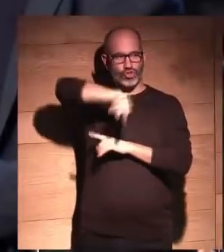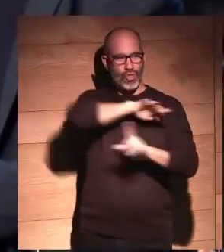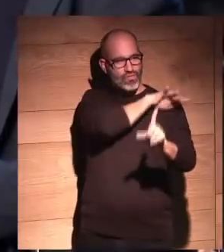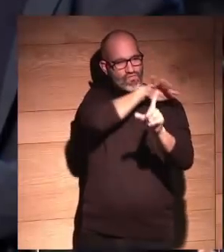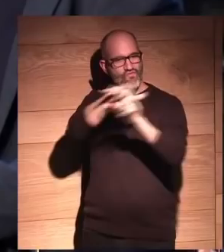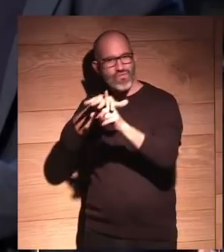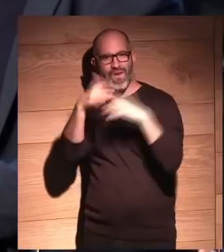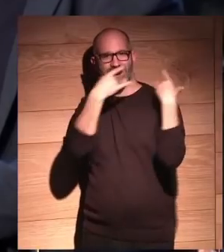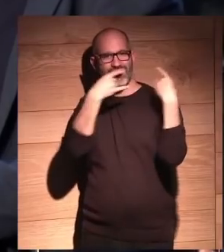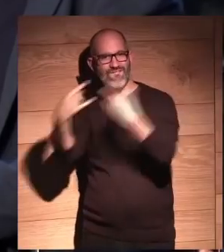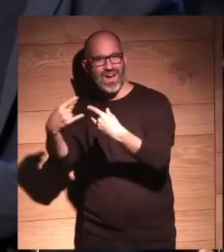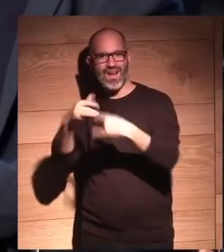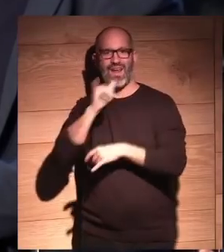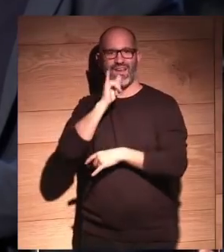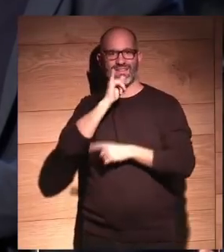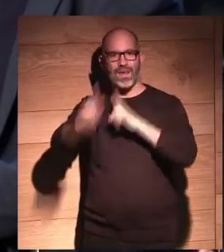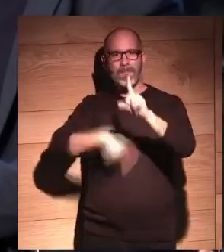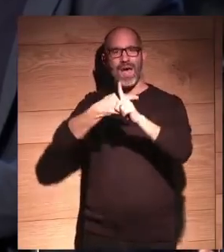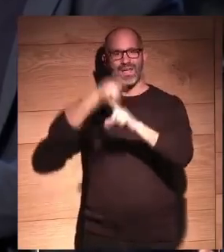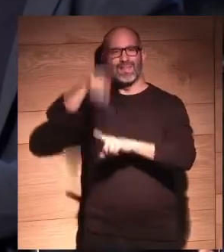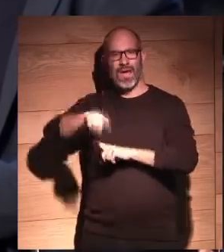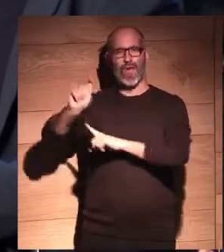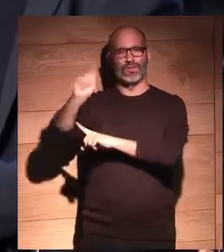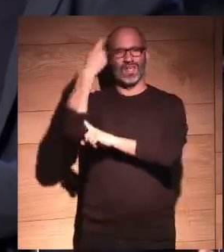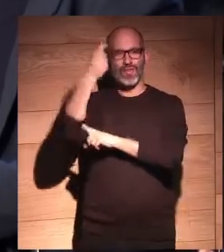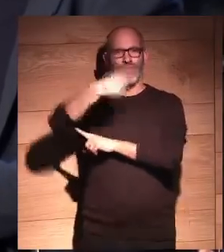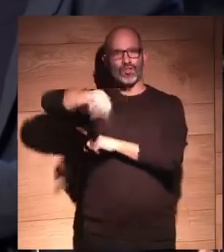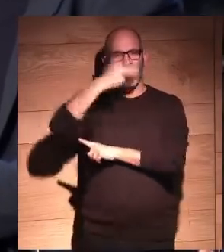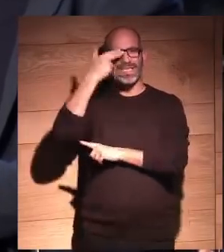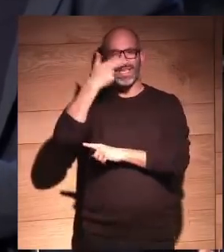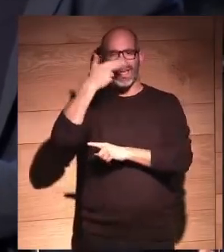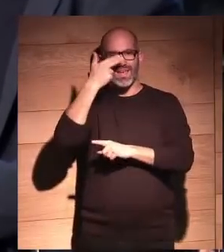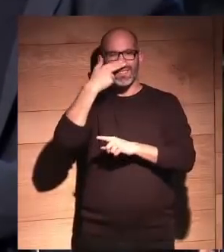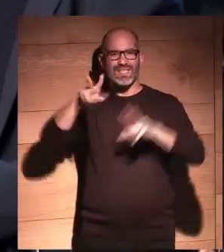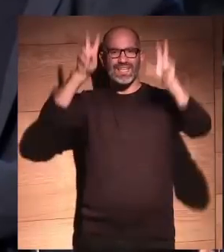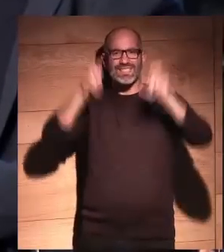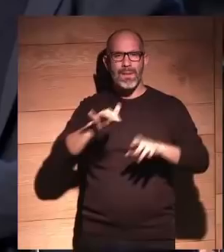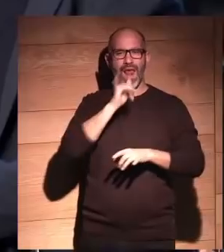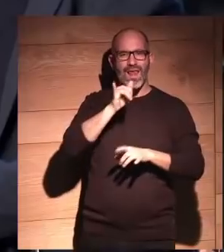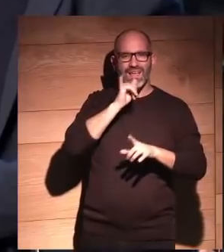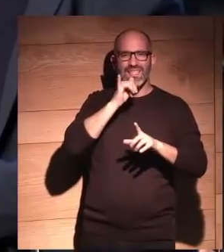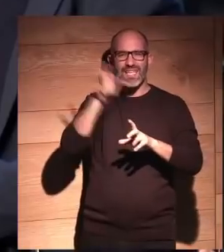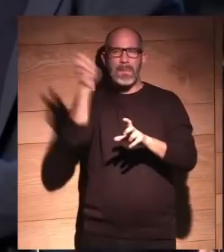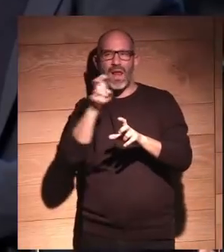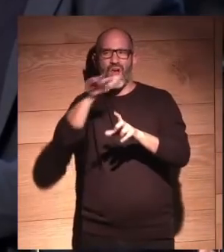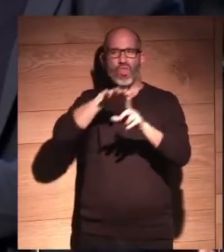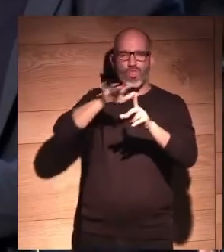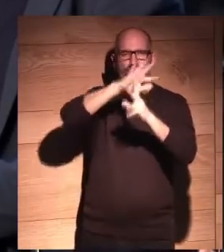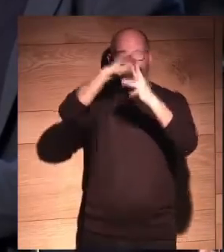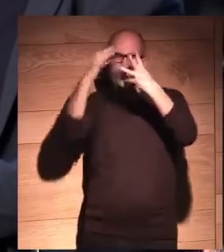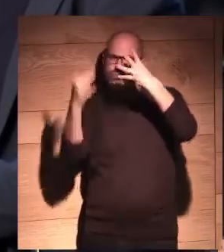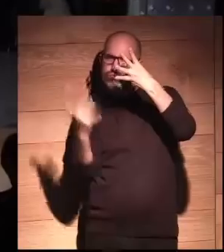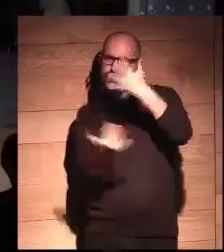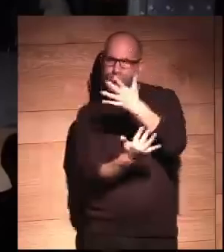su asignatura de latín, y además ha conseguido que nos interesen las entretelas de nuestro idioma, y esto es impagable. Pero yo ya no voy a hablar